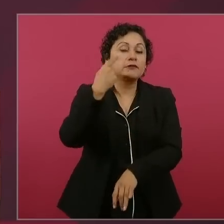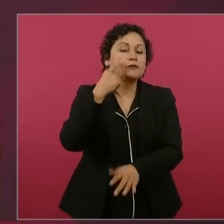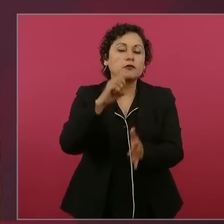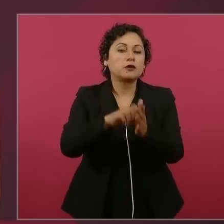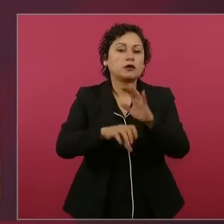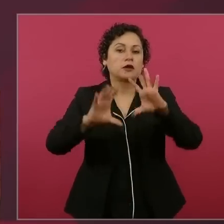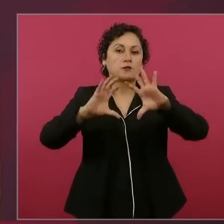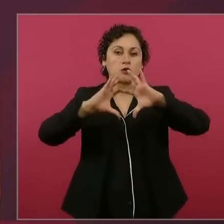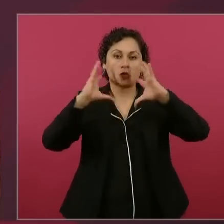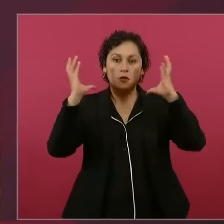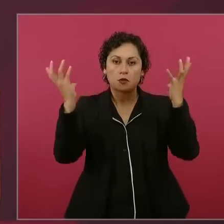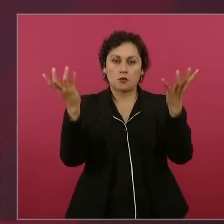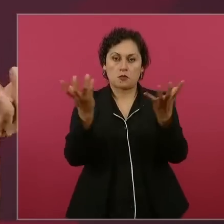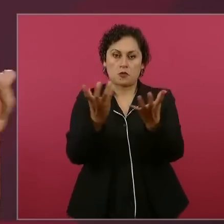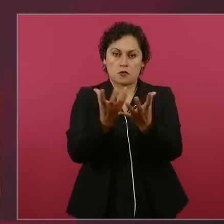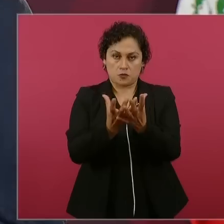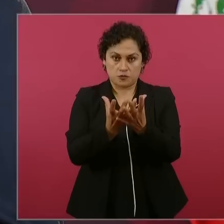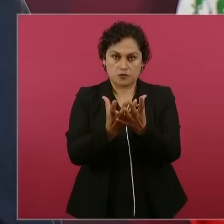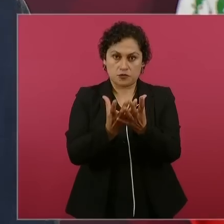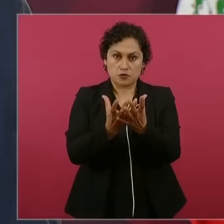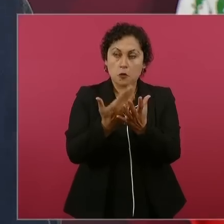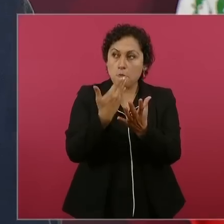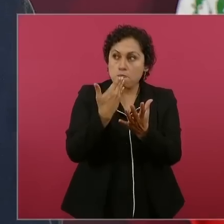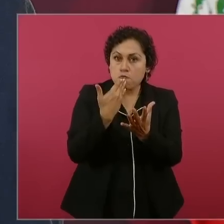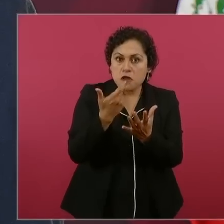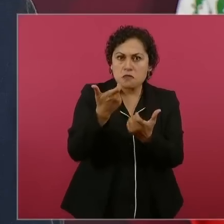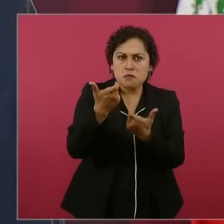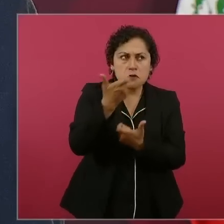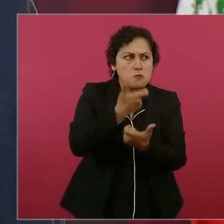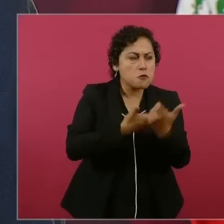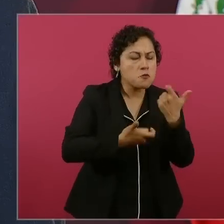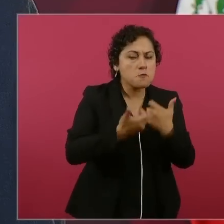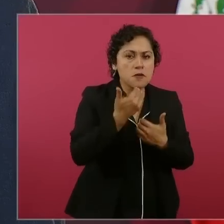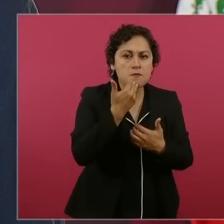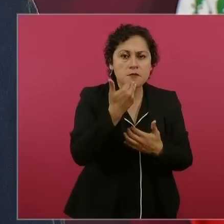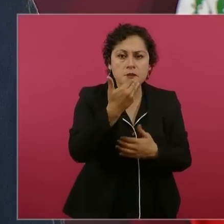comercio, se beneficia,